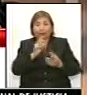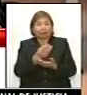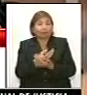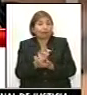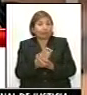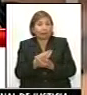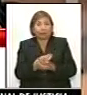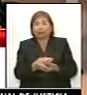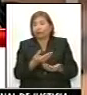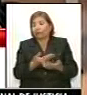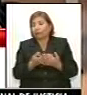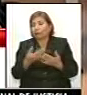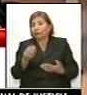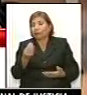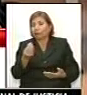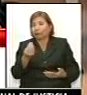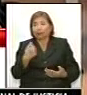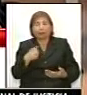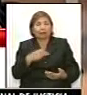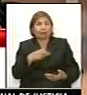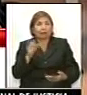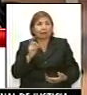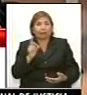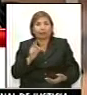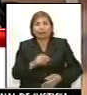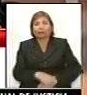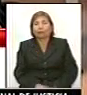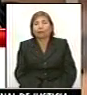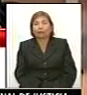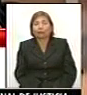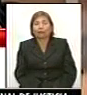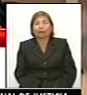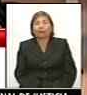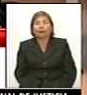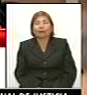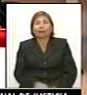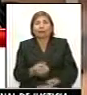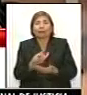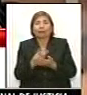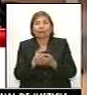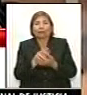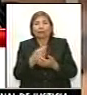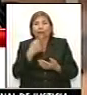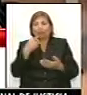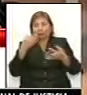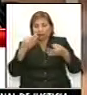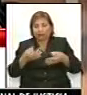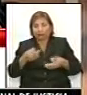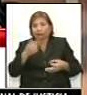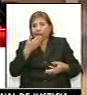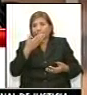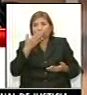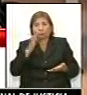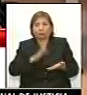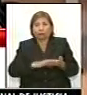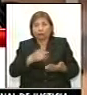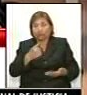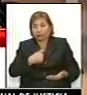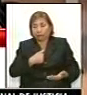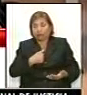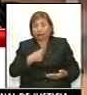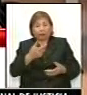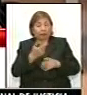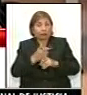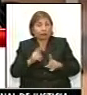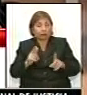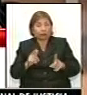incomodarte, porque uno no, o sea, incomodarme reflejaba que yo estoy mal, entonces tengo que ser